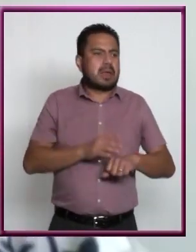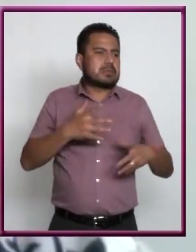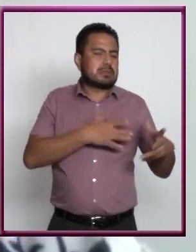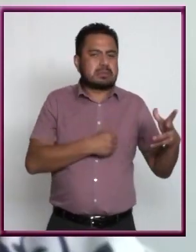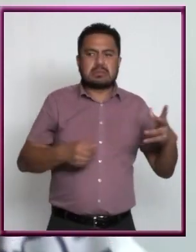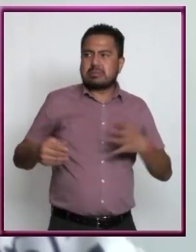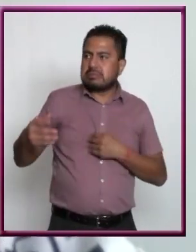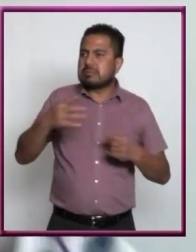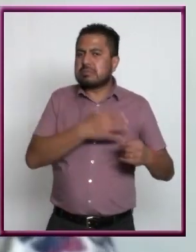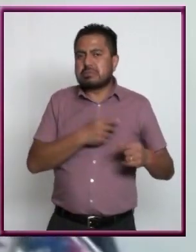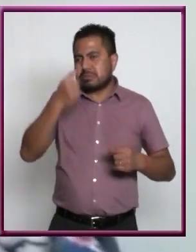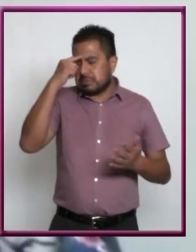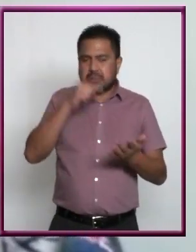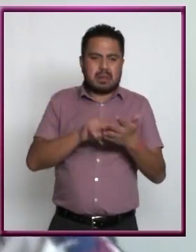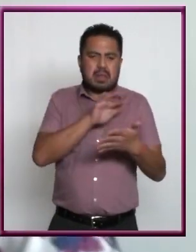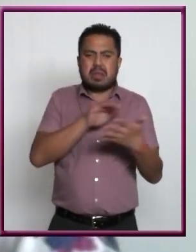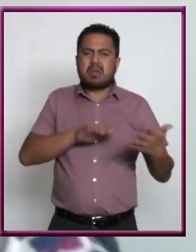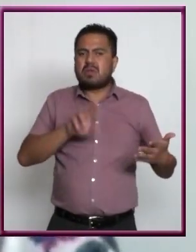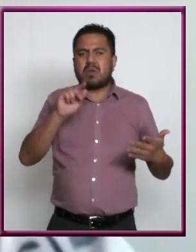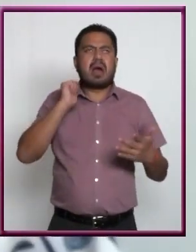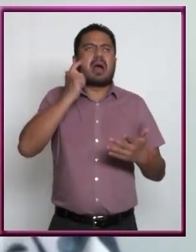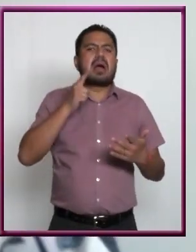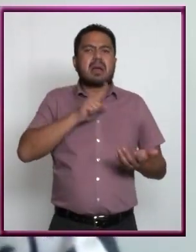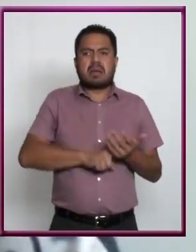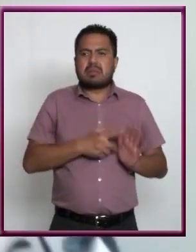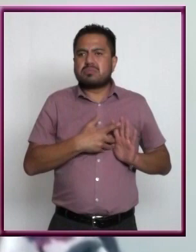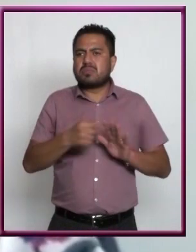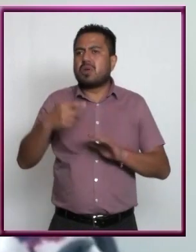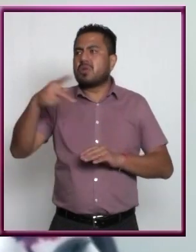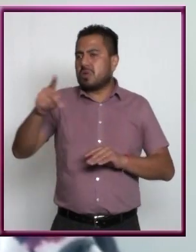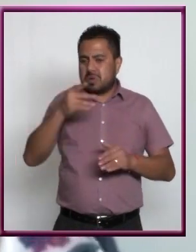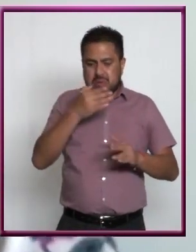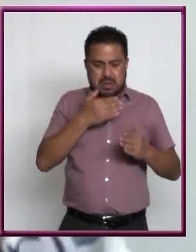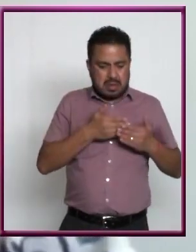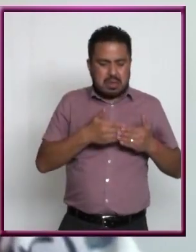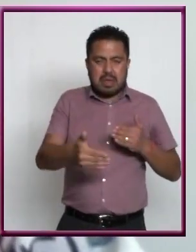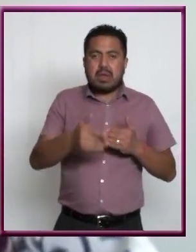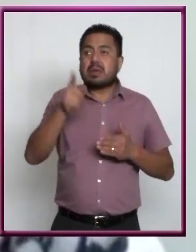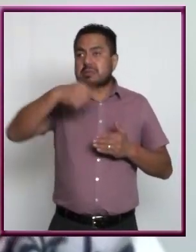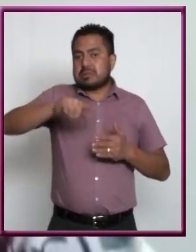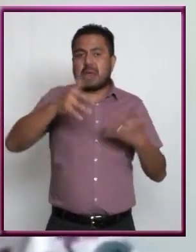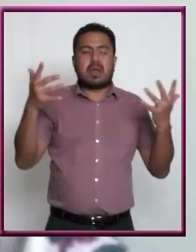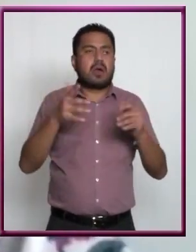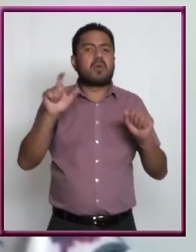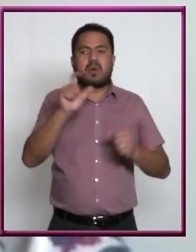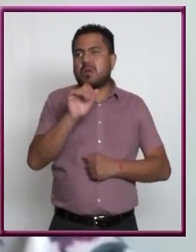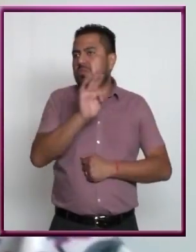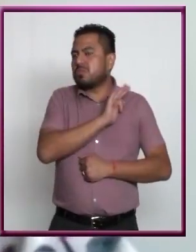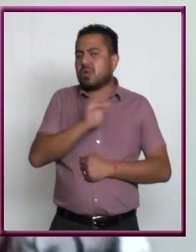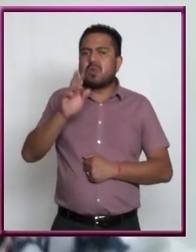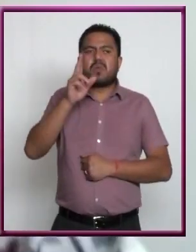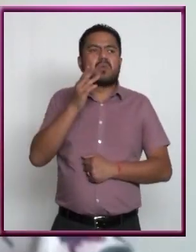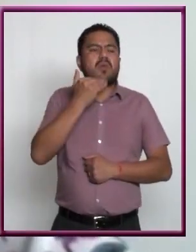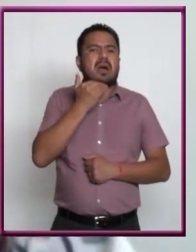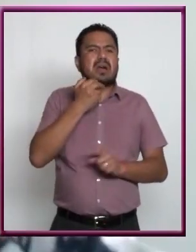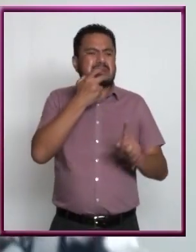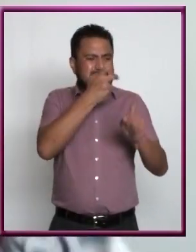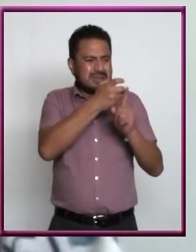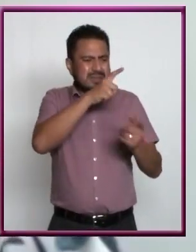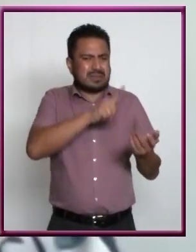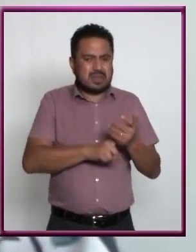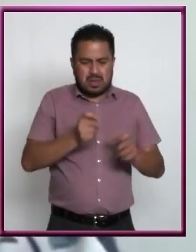hijos. Y no creo que la lectura fuera algo que estuviera muy presente en su vida en ese momento. Y lo hicieron cuando se pudo, ¿no? Y cuando tuvieron